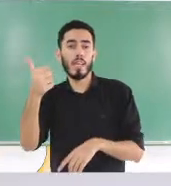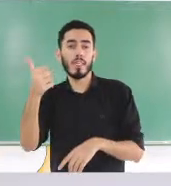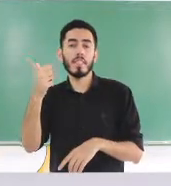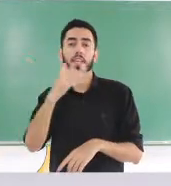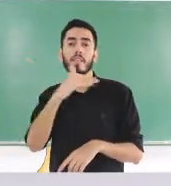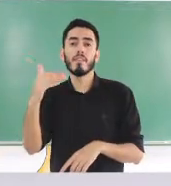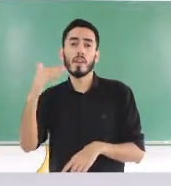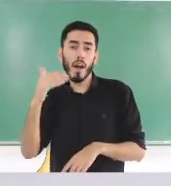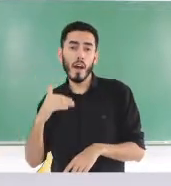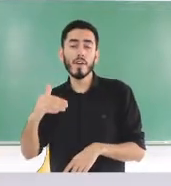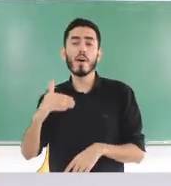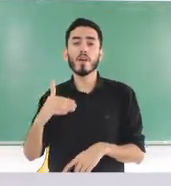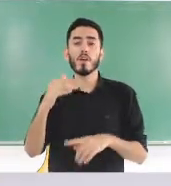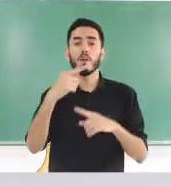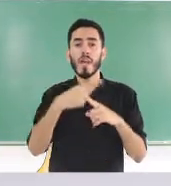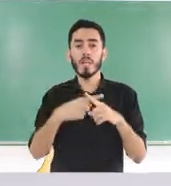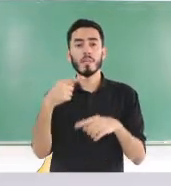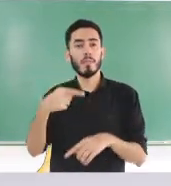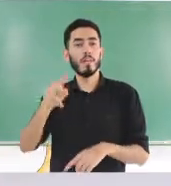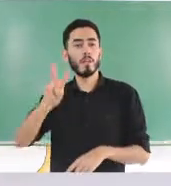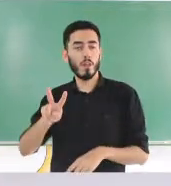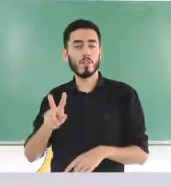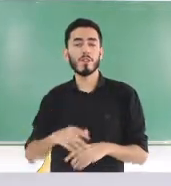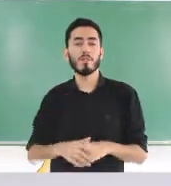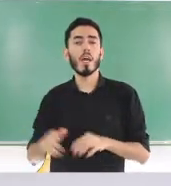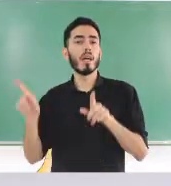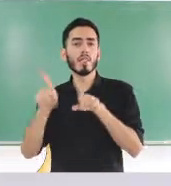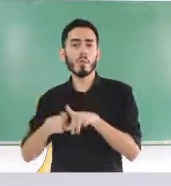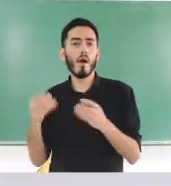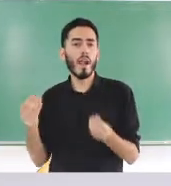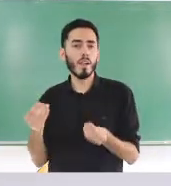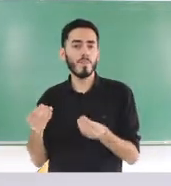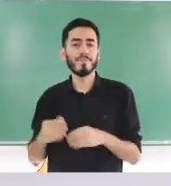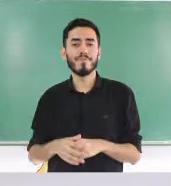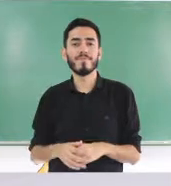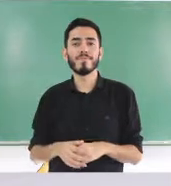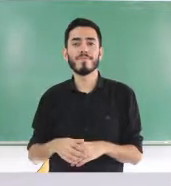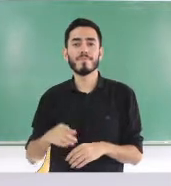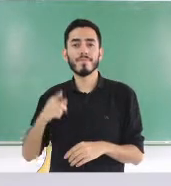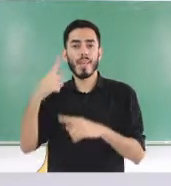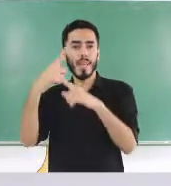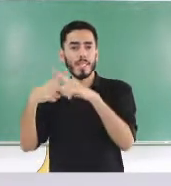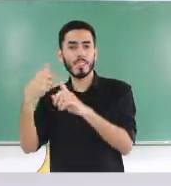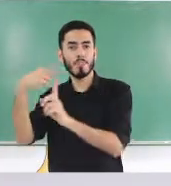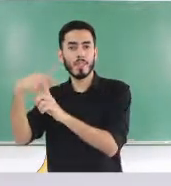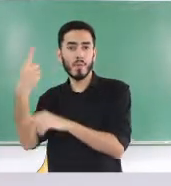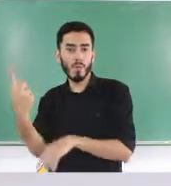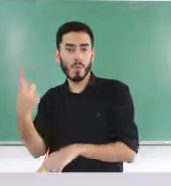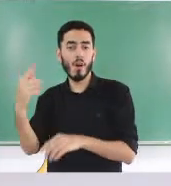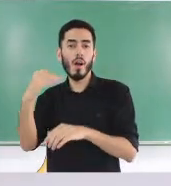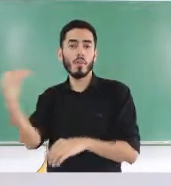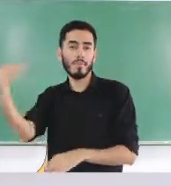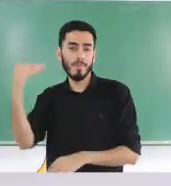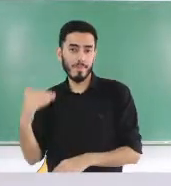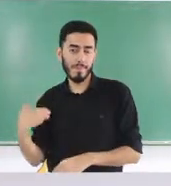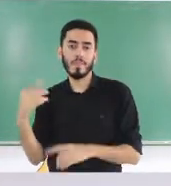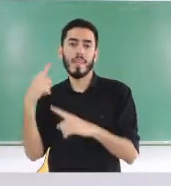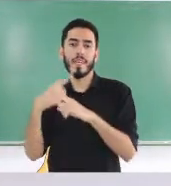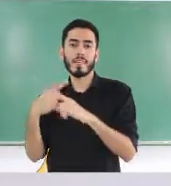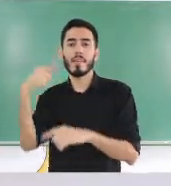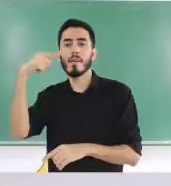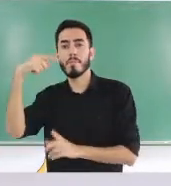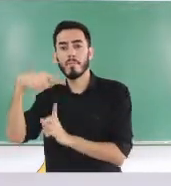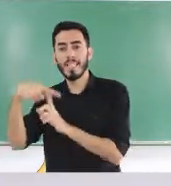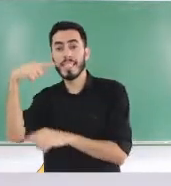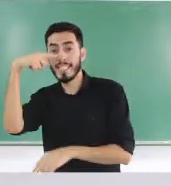sobre X menos 2 igual a sus segmentos homólogos. X más 1 sobre X más